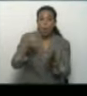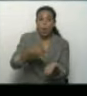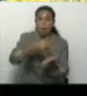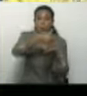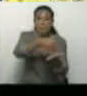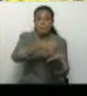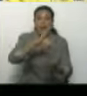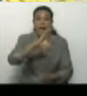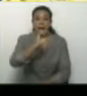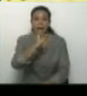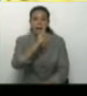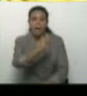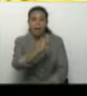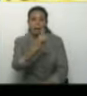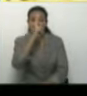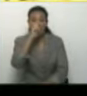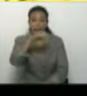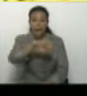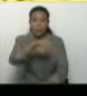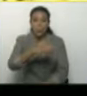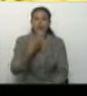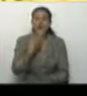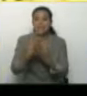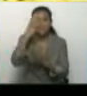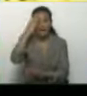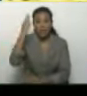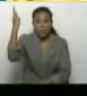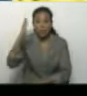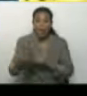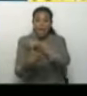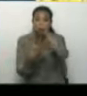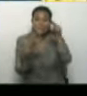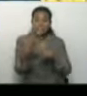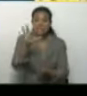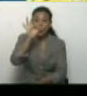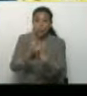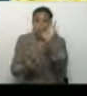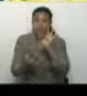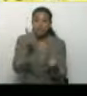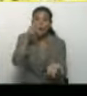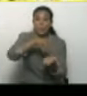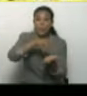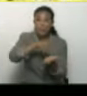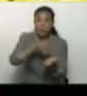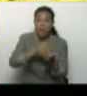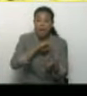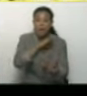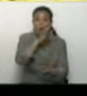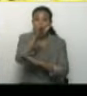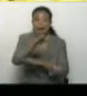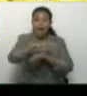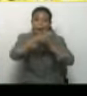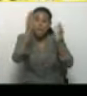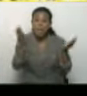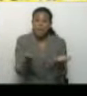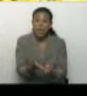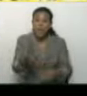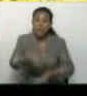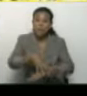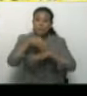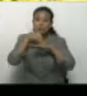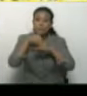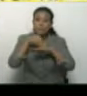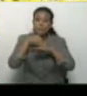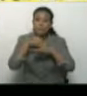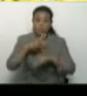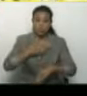año. Y gracias a Dios fui uno de los 5 estudiantes que tuvieron la oportunidad de ir al Mundial. Yo fui la